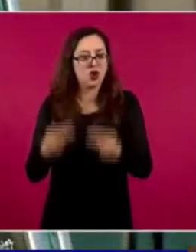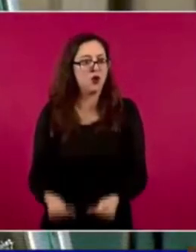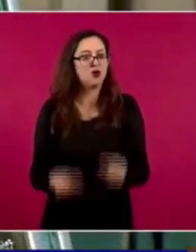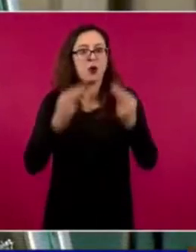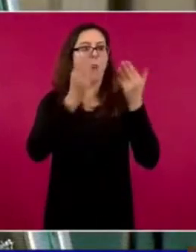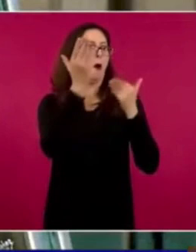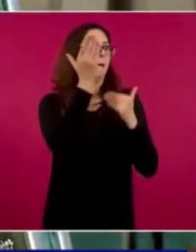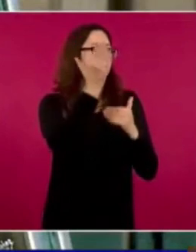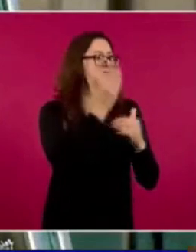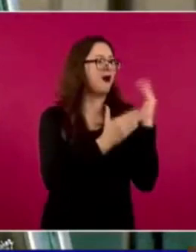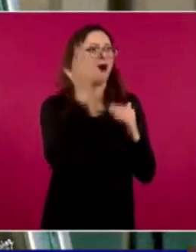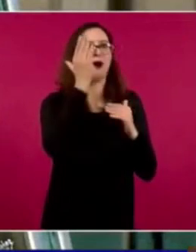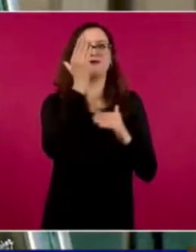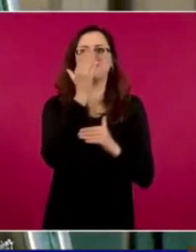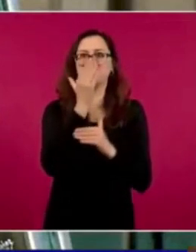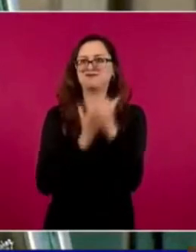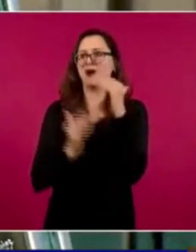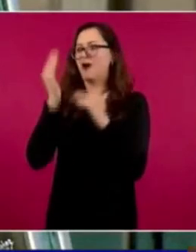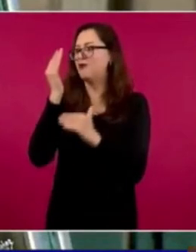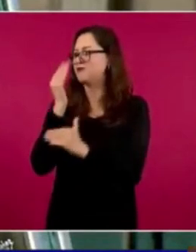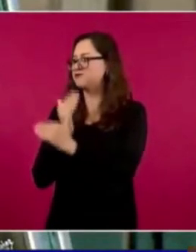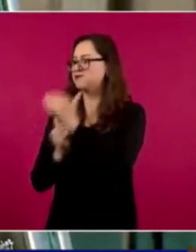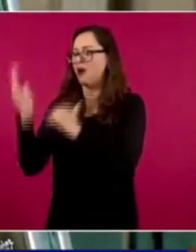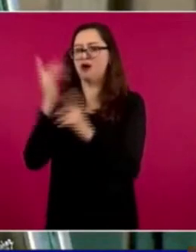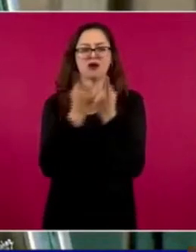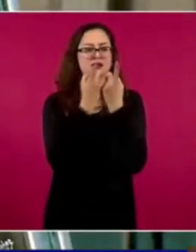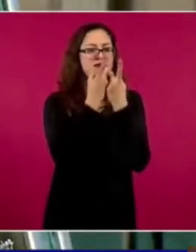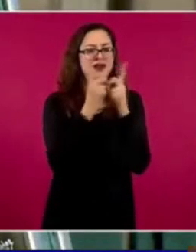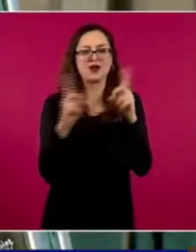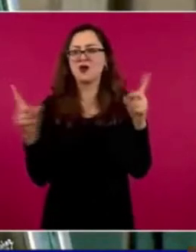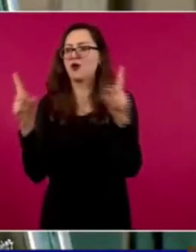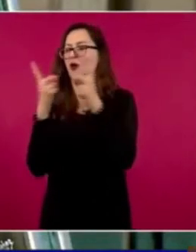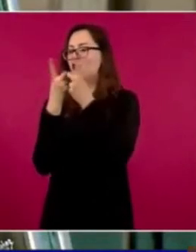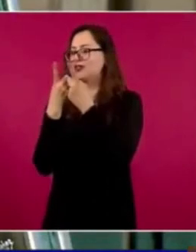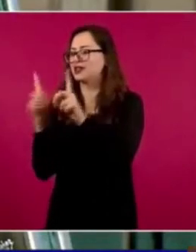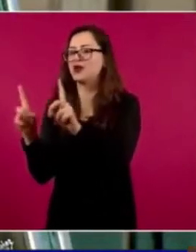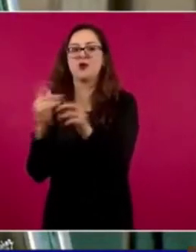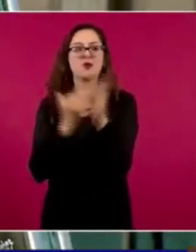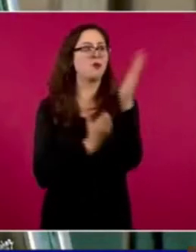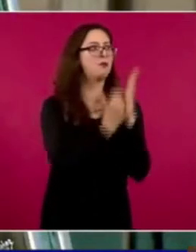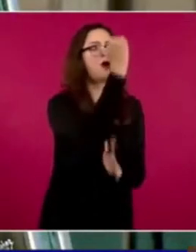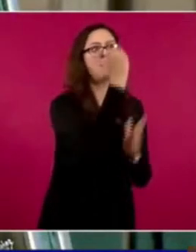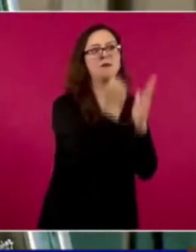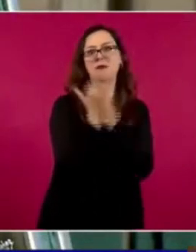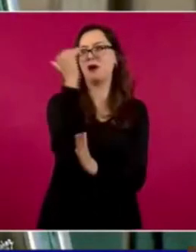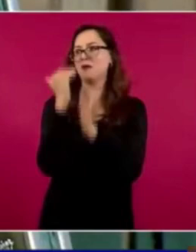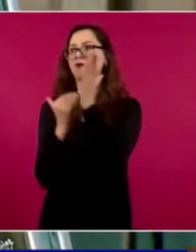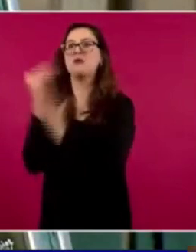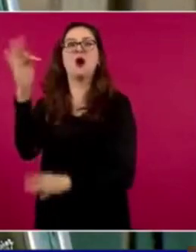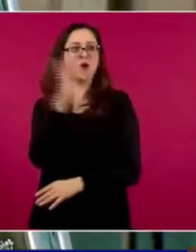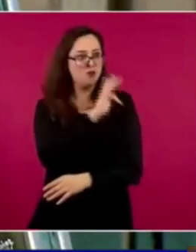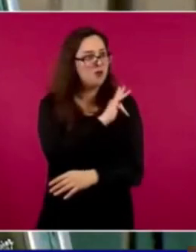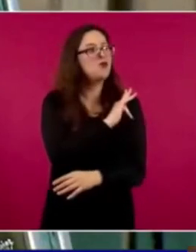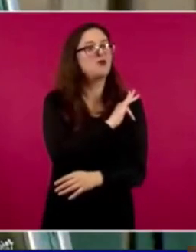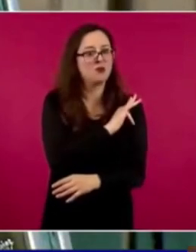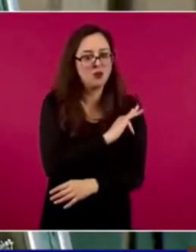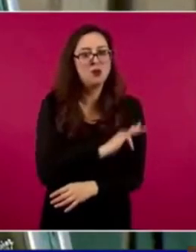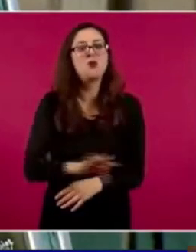será materialmente empujado a desarrollarse en una escala que jamás se